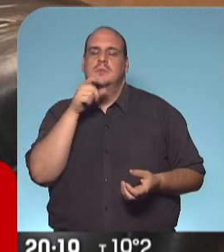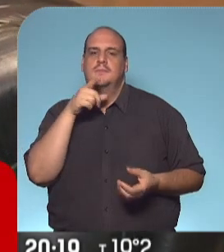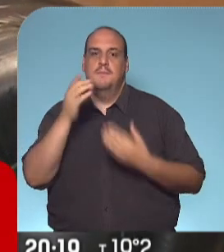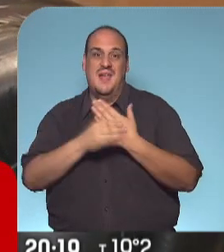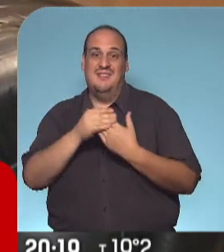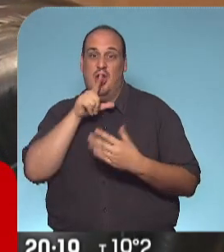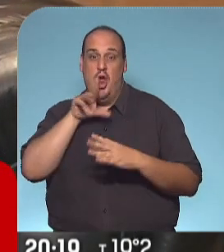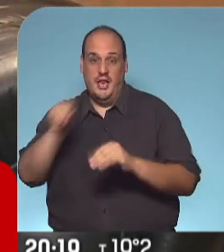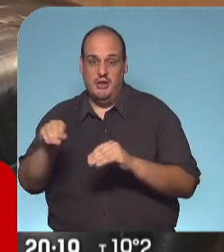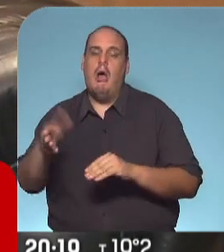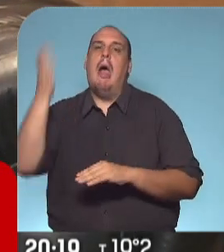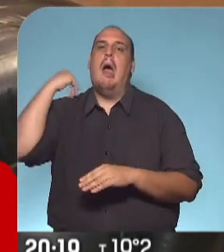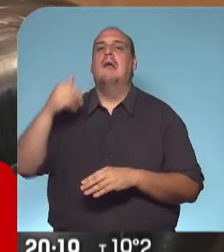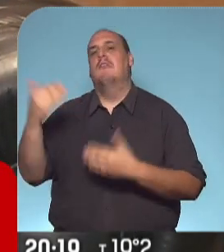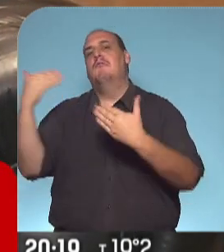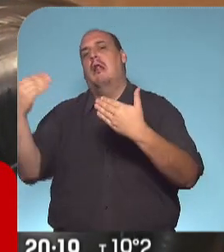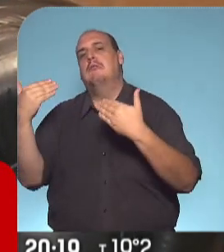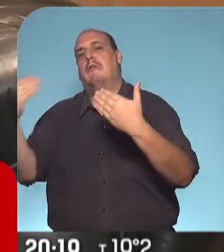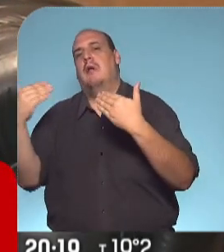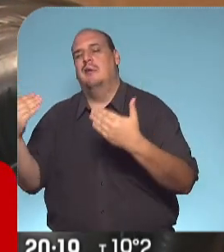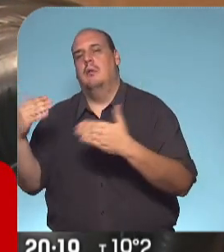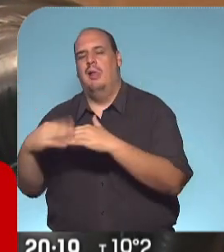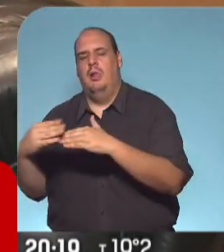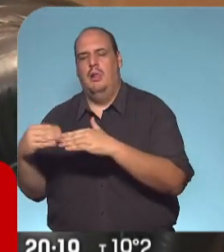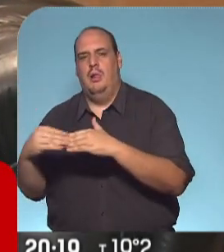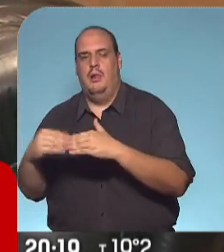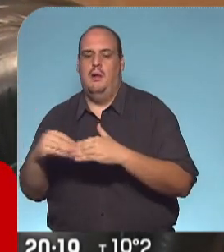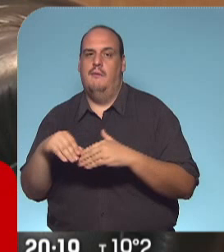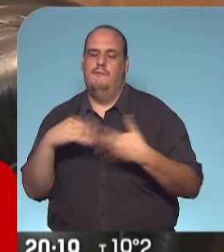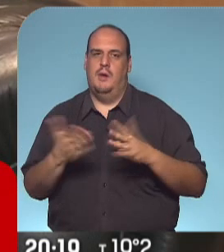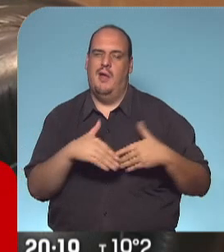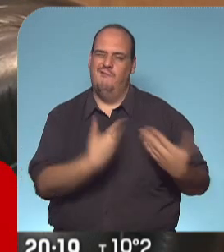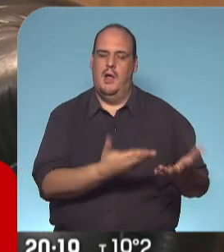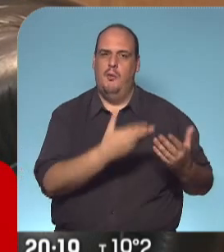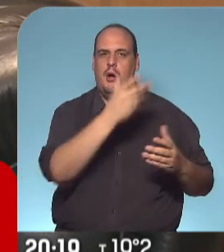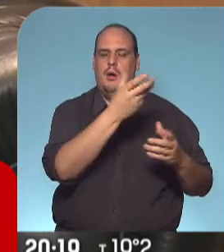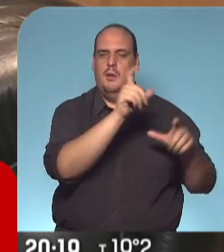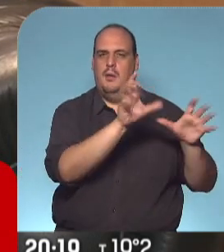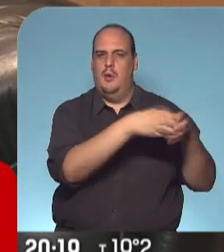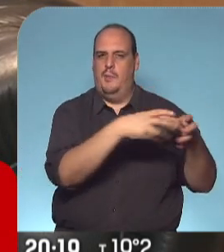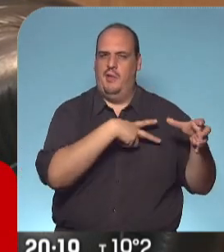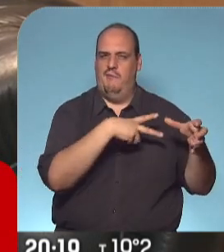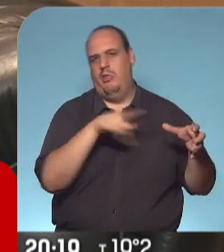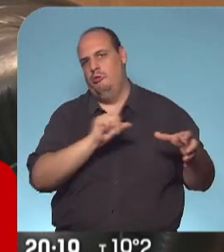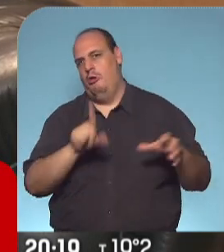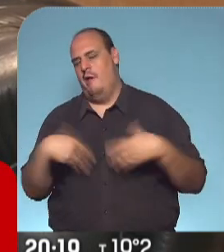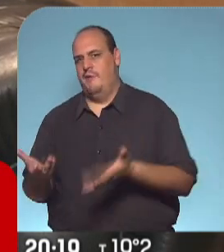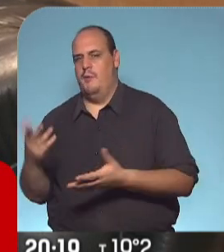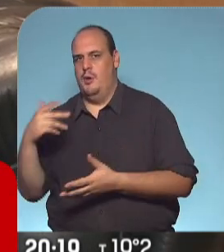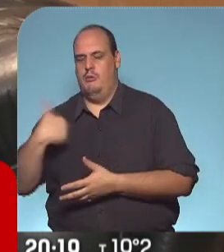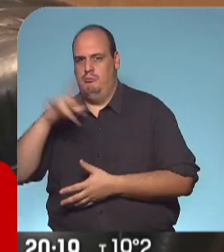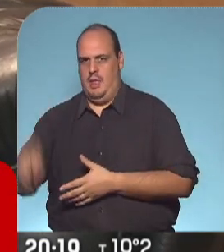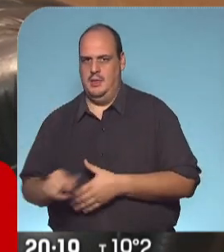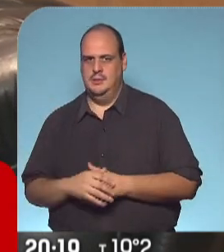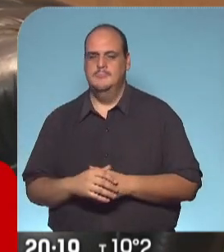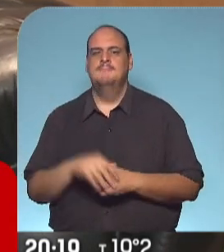en otros tiempos, lo felicitaban y le agradecían lo que hacía más por los bonistas que por el país, ¿no? Pero en estas circunstancias, este tipo